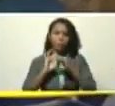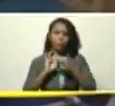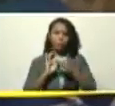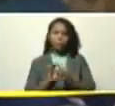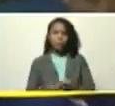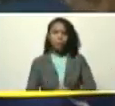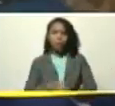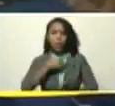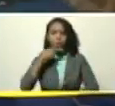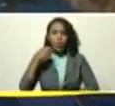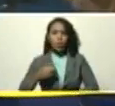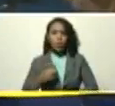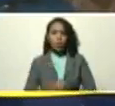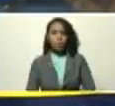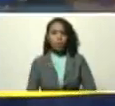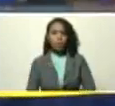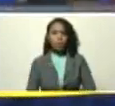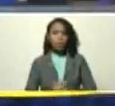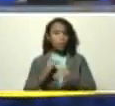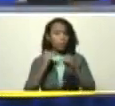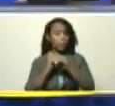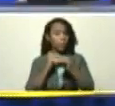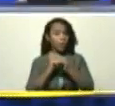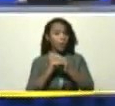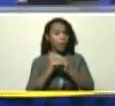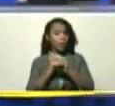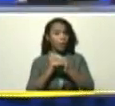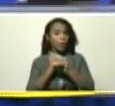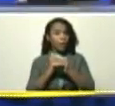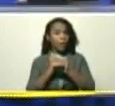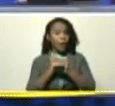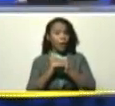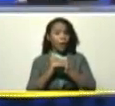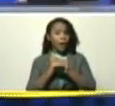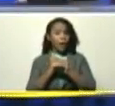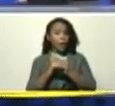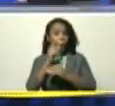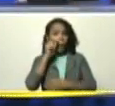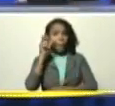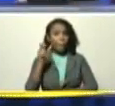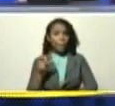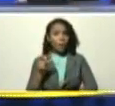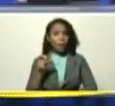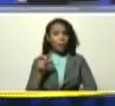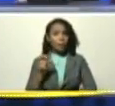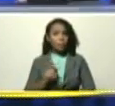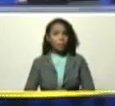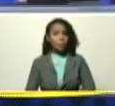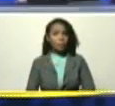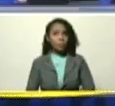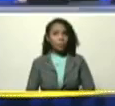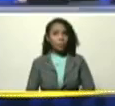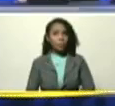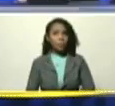de Rusia. Igual a Sergei Tmelit Bakhtasarov,